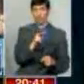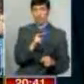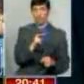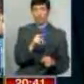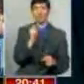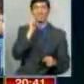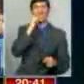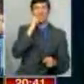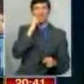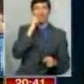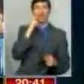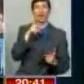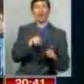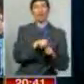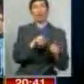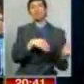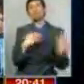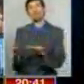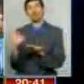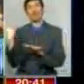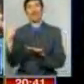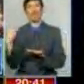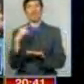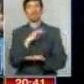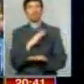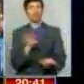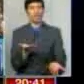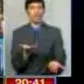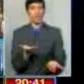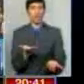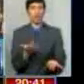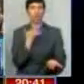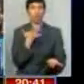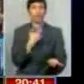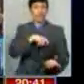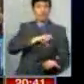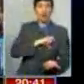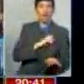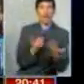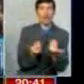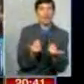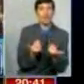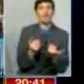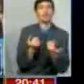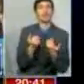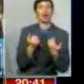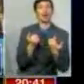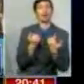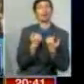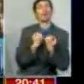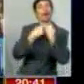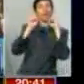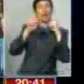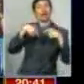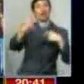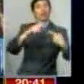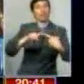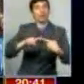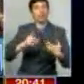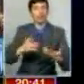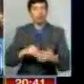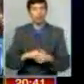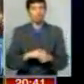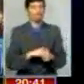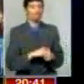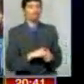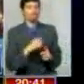puede llegar a ser perjudicial para Chile, porque bueno, ahora España está muy necesitada. Sí, no sé, depende, porque España también